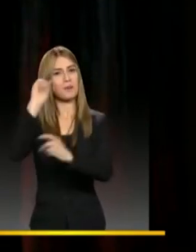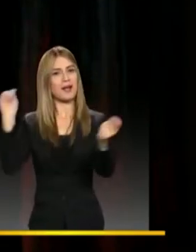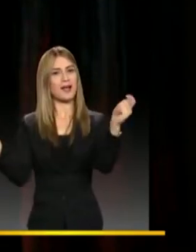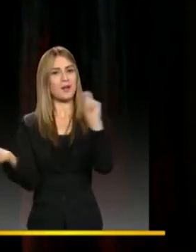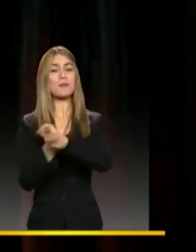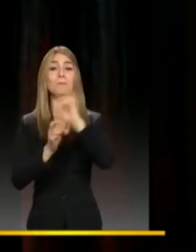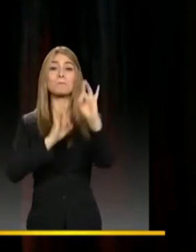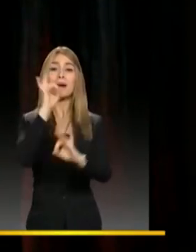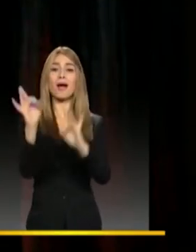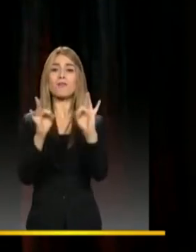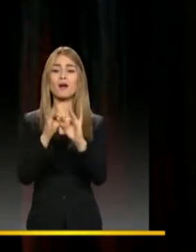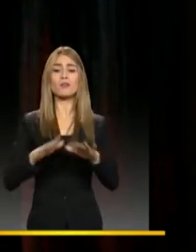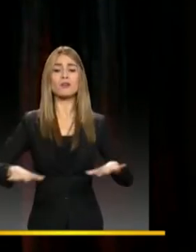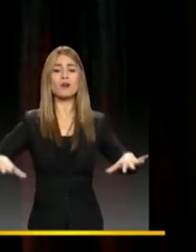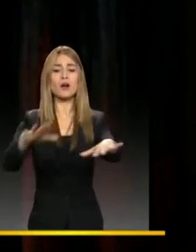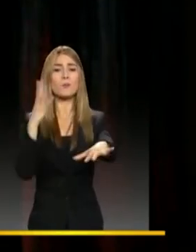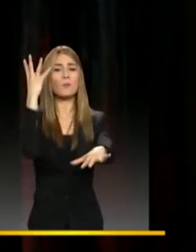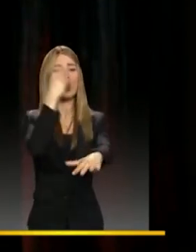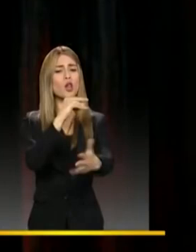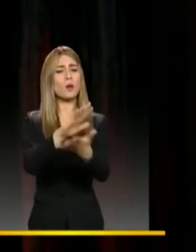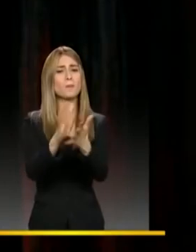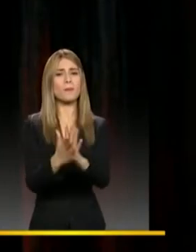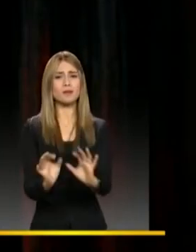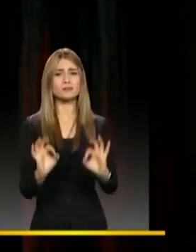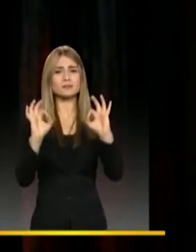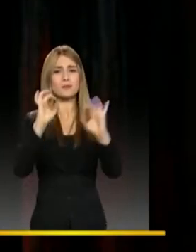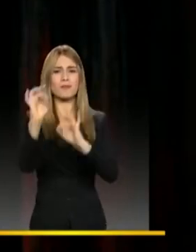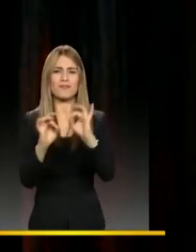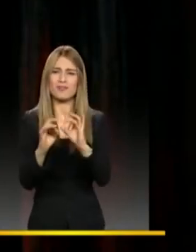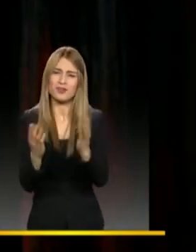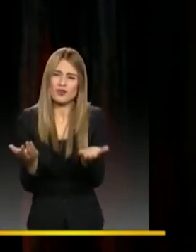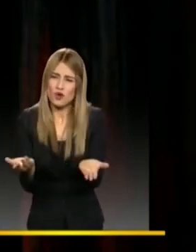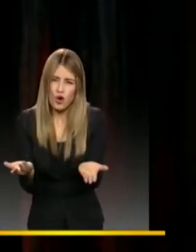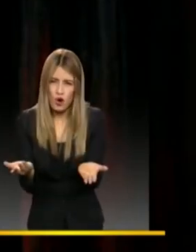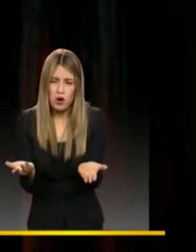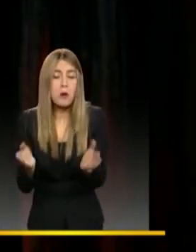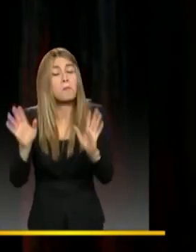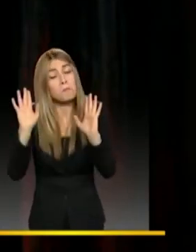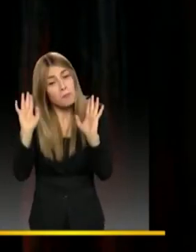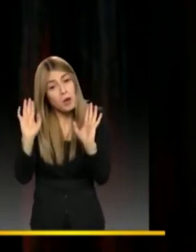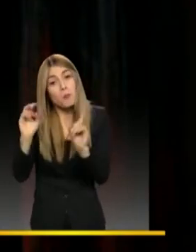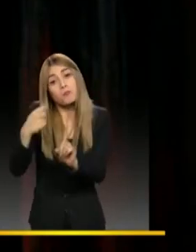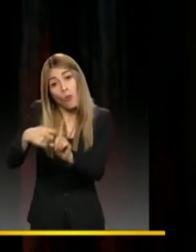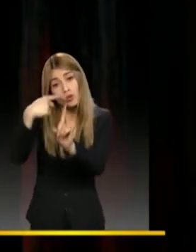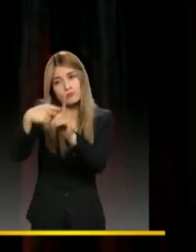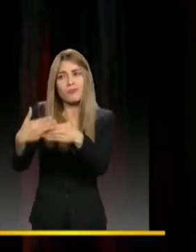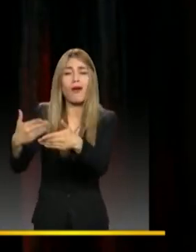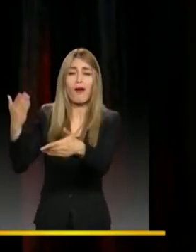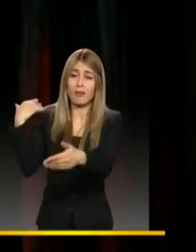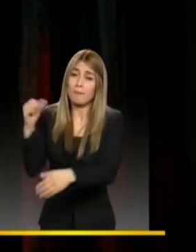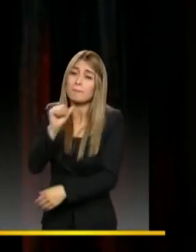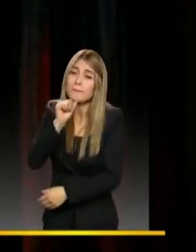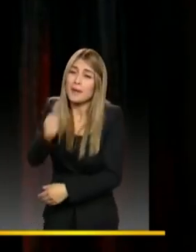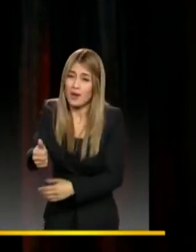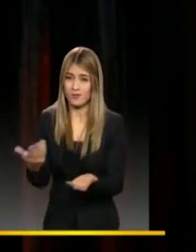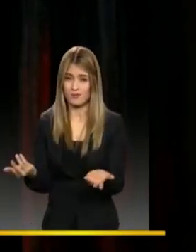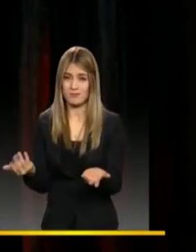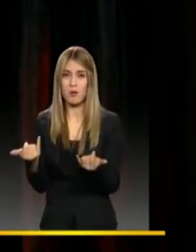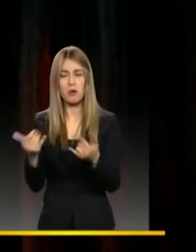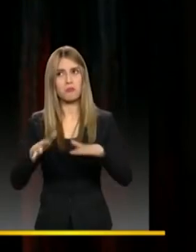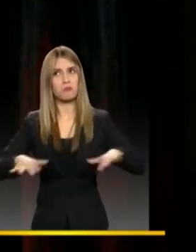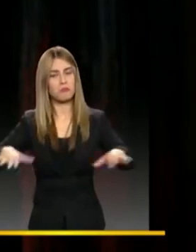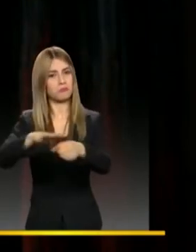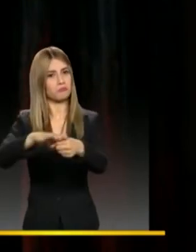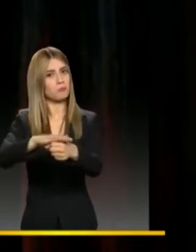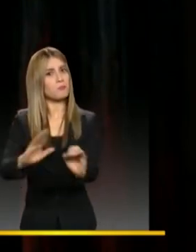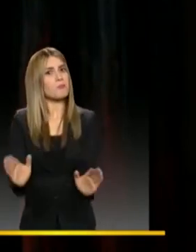más oportunidades que el que teníamos antes. Es por eso que esta paz, que apenas